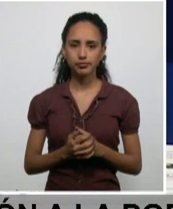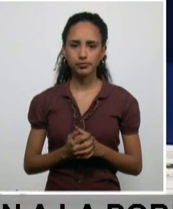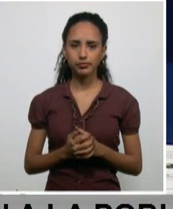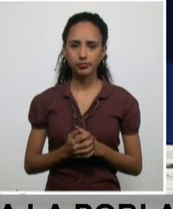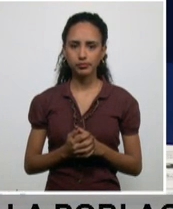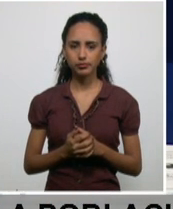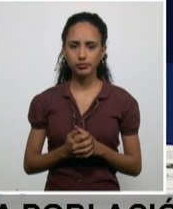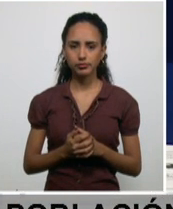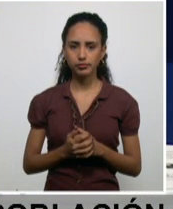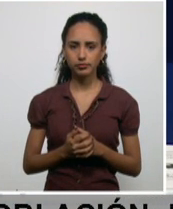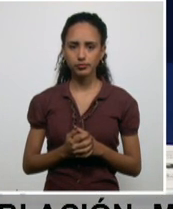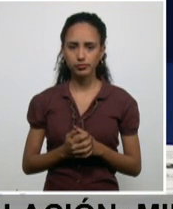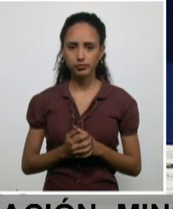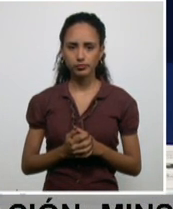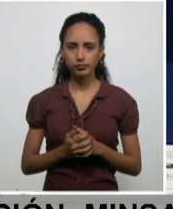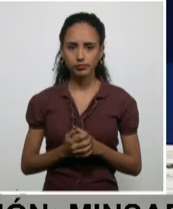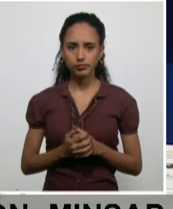Ahora,